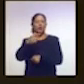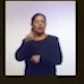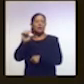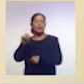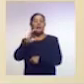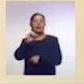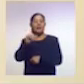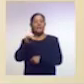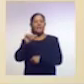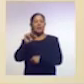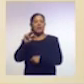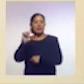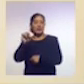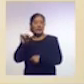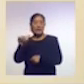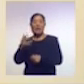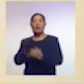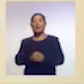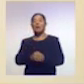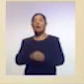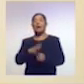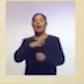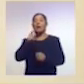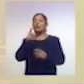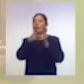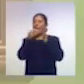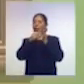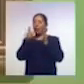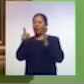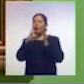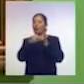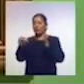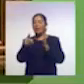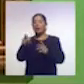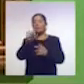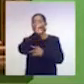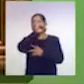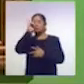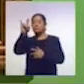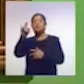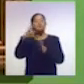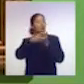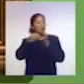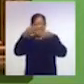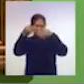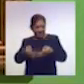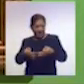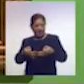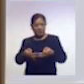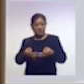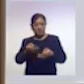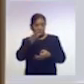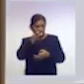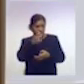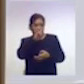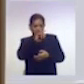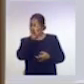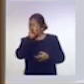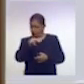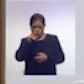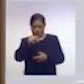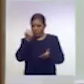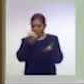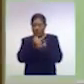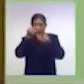Murillo, perdón, hay una reproducción de un cuadro de Murillo que es una copia fiel. No es el cuadro de Murillo, el